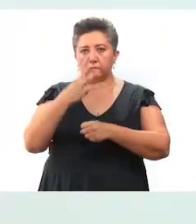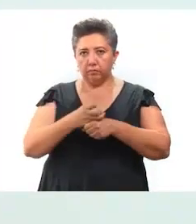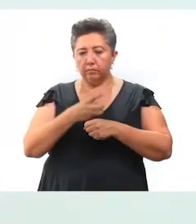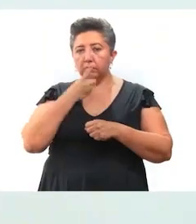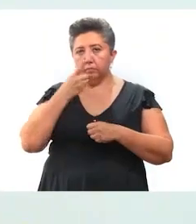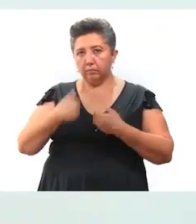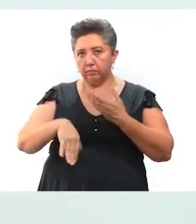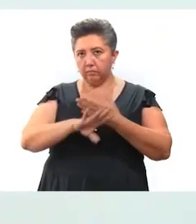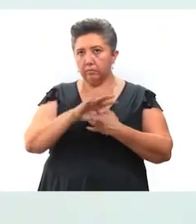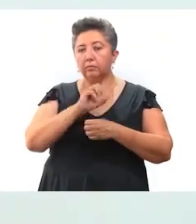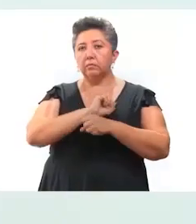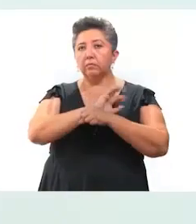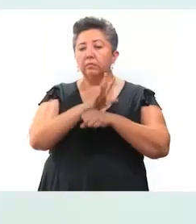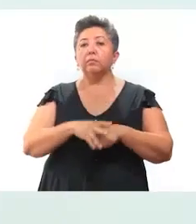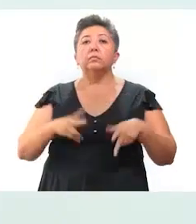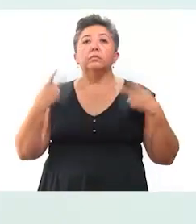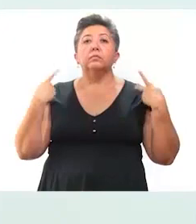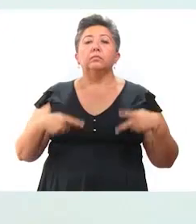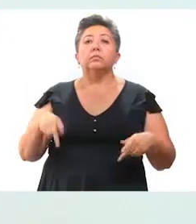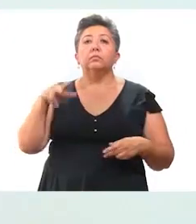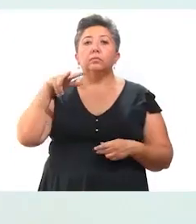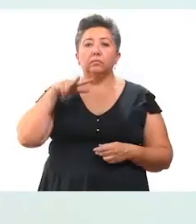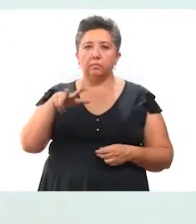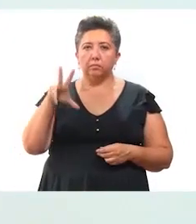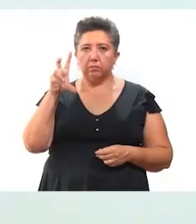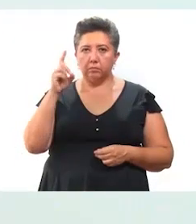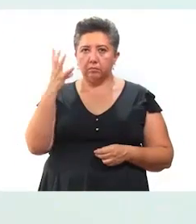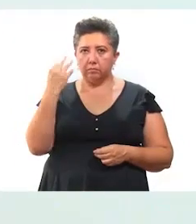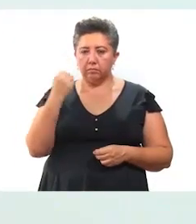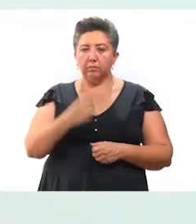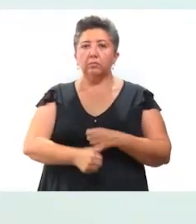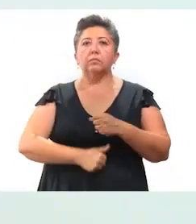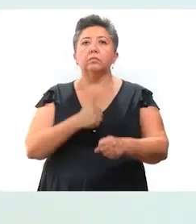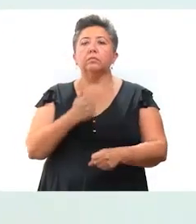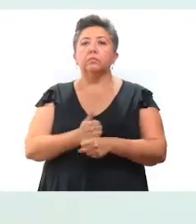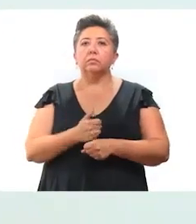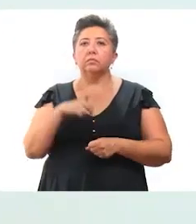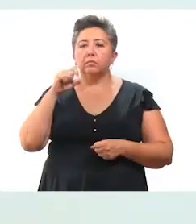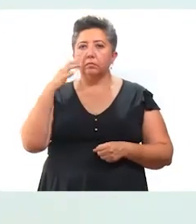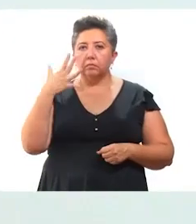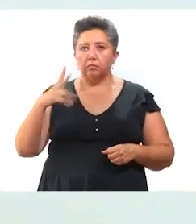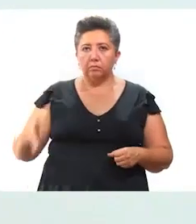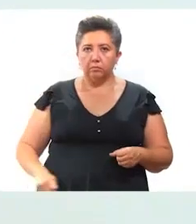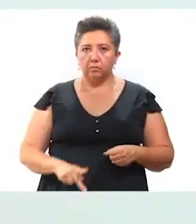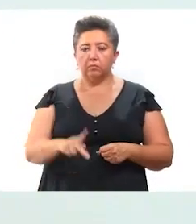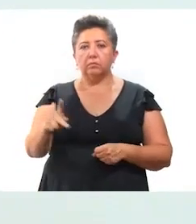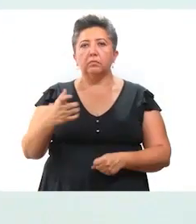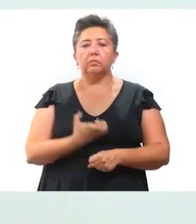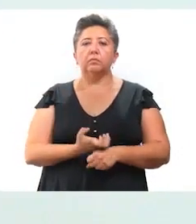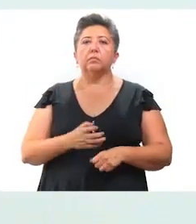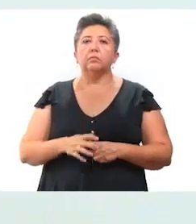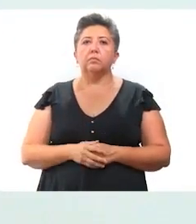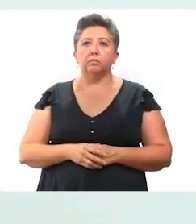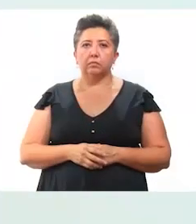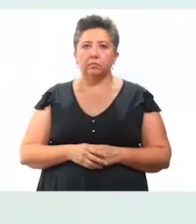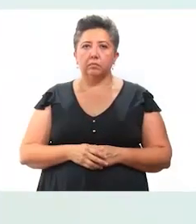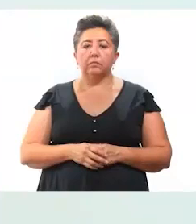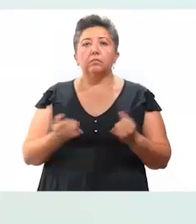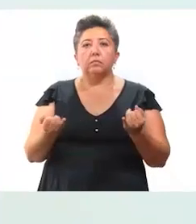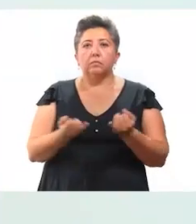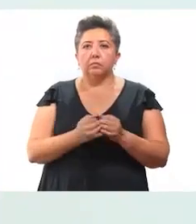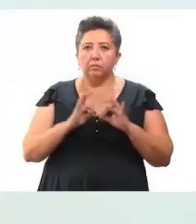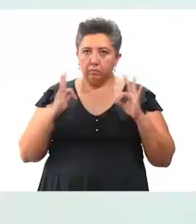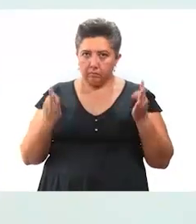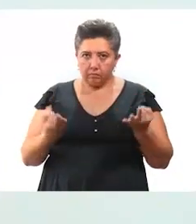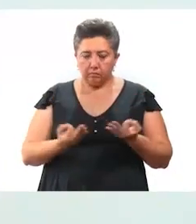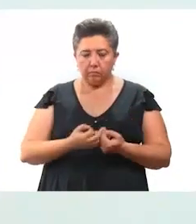de refuerzo contra el coronavirus a personas de 18 a 39 años, de 25 municipios del interior del estado. De igual